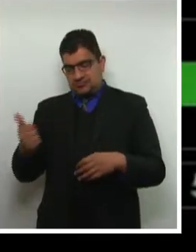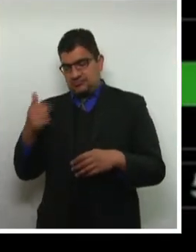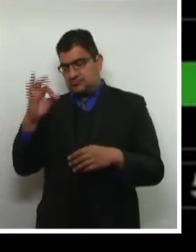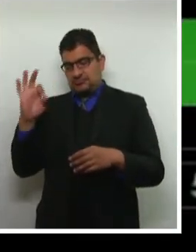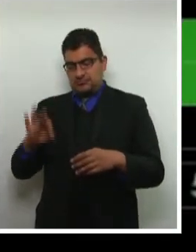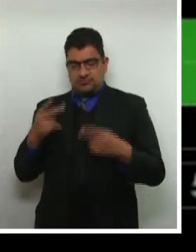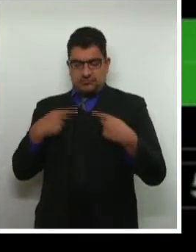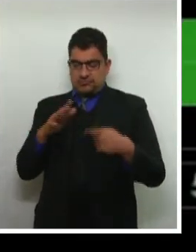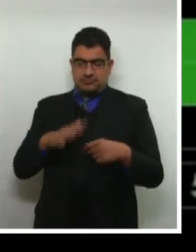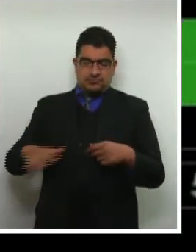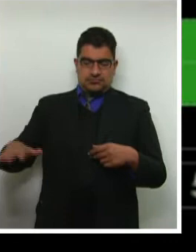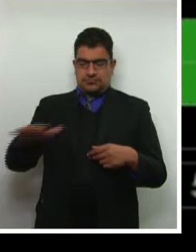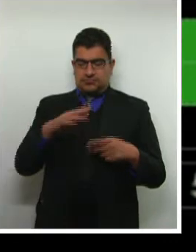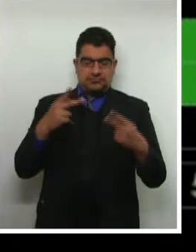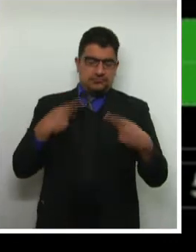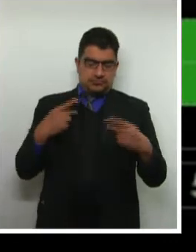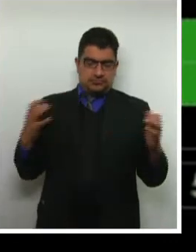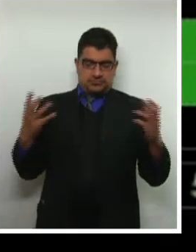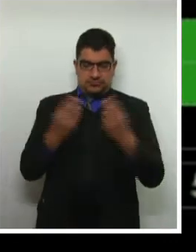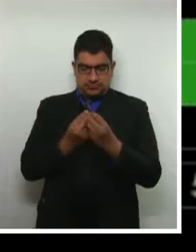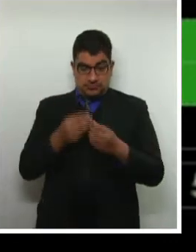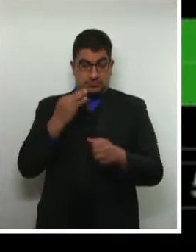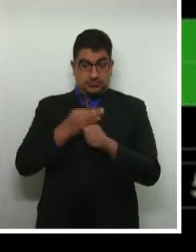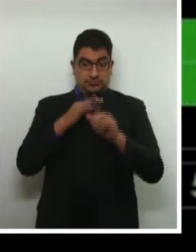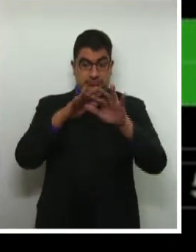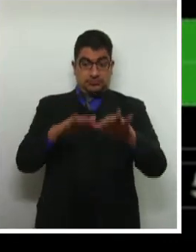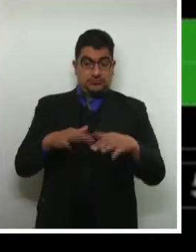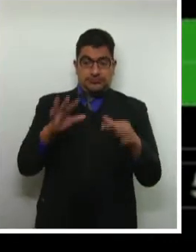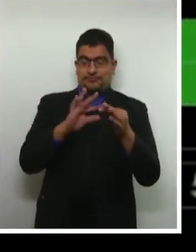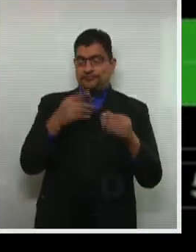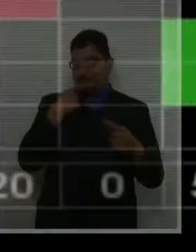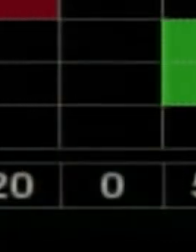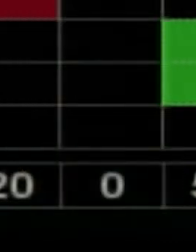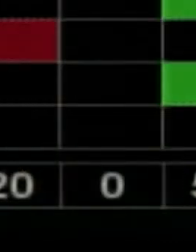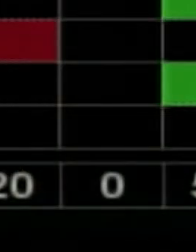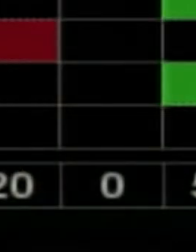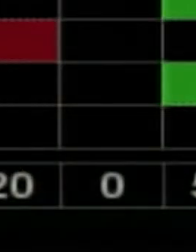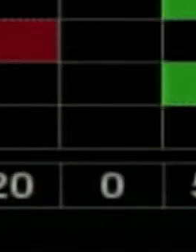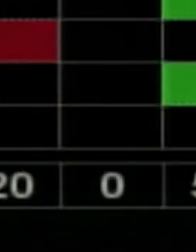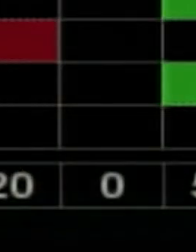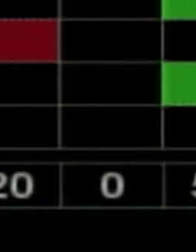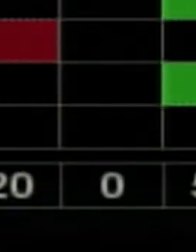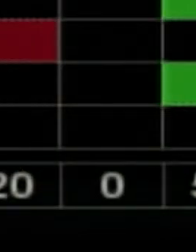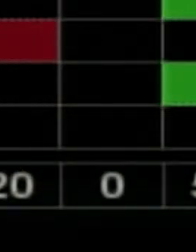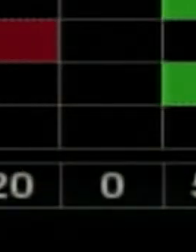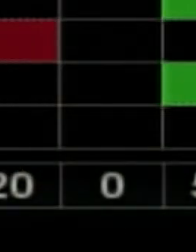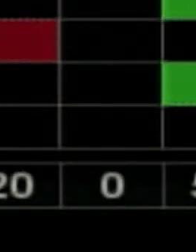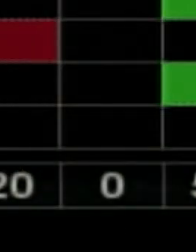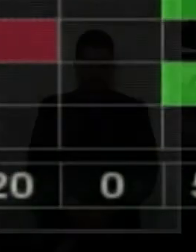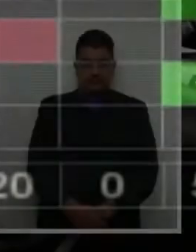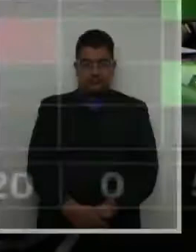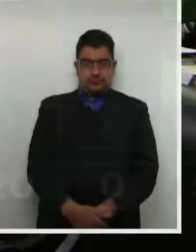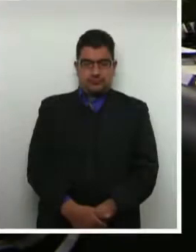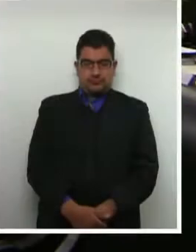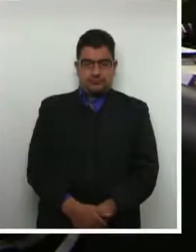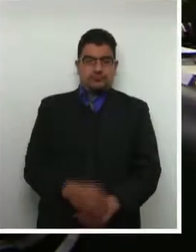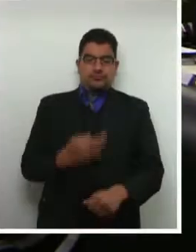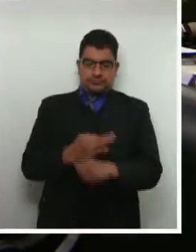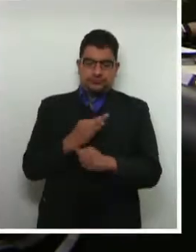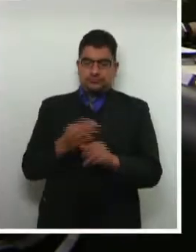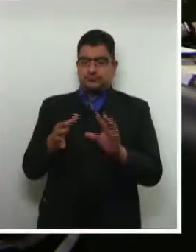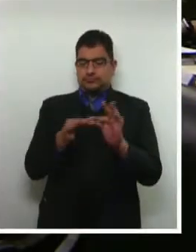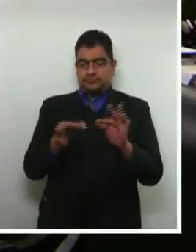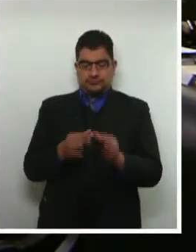donde habla sobre la política económica, retomando un poco el contenido de este artículo 22, también